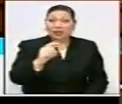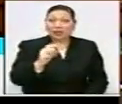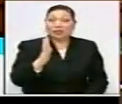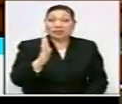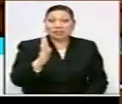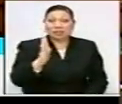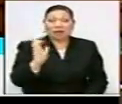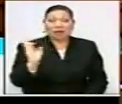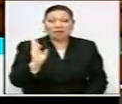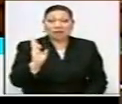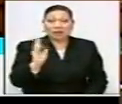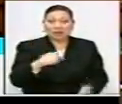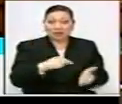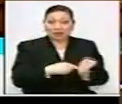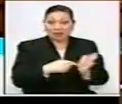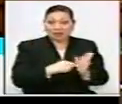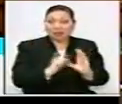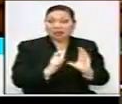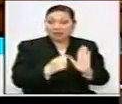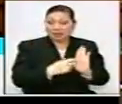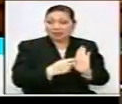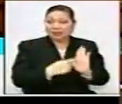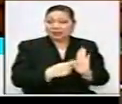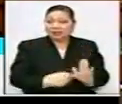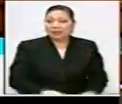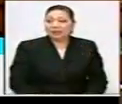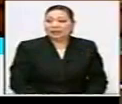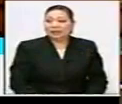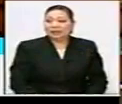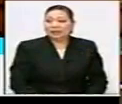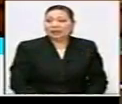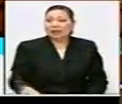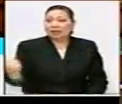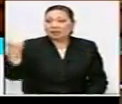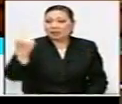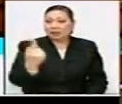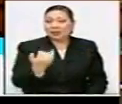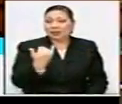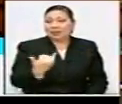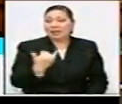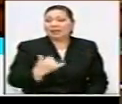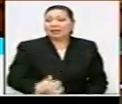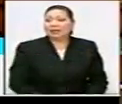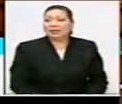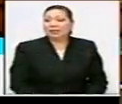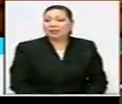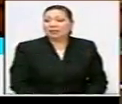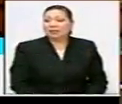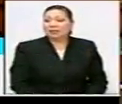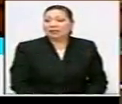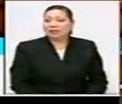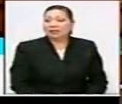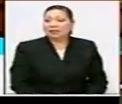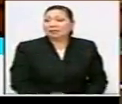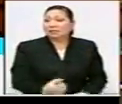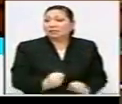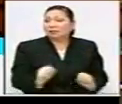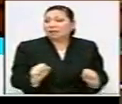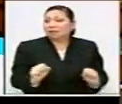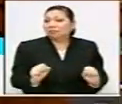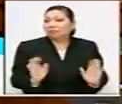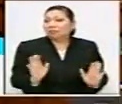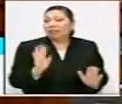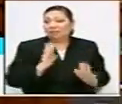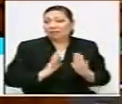de febrero, está registrado aquí en el Congreso, ¿eh? El propio fiscal ha venido aquí, está registrado, salvo que hayan hecho pues